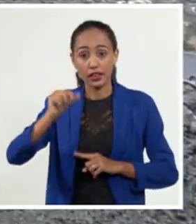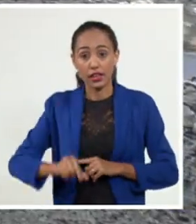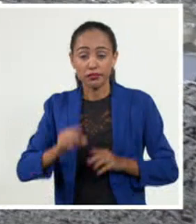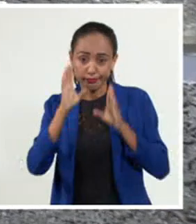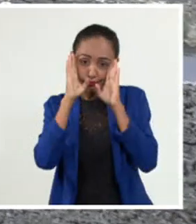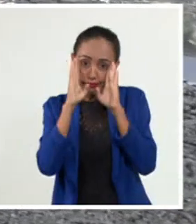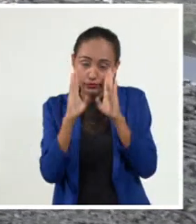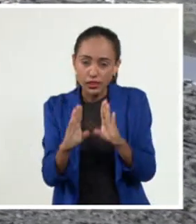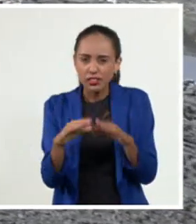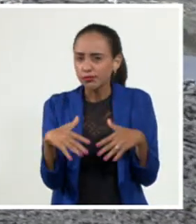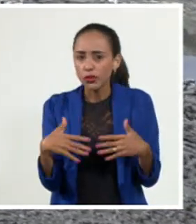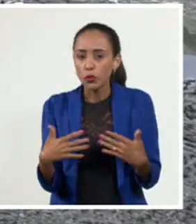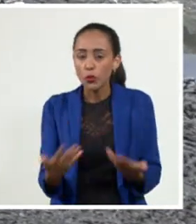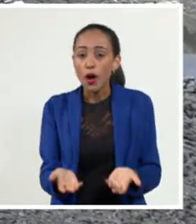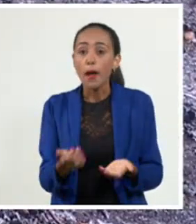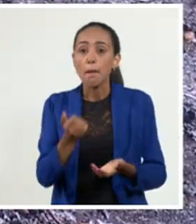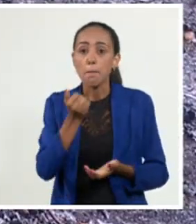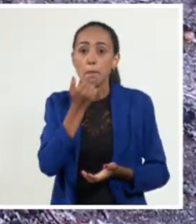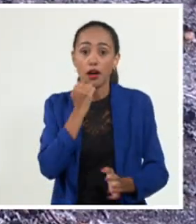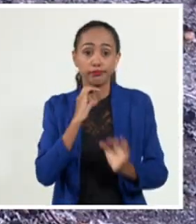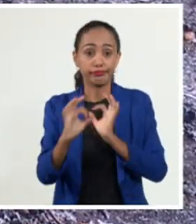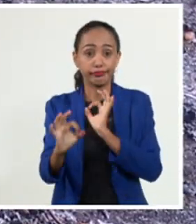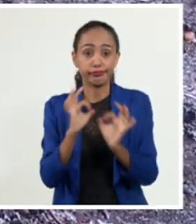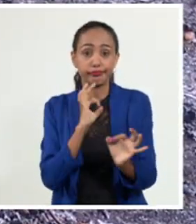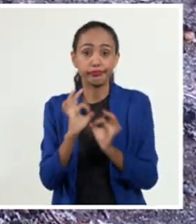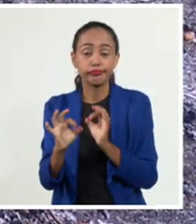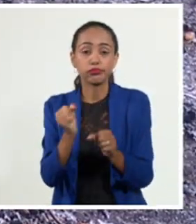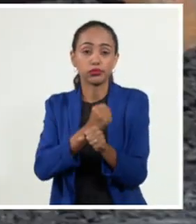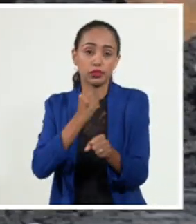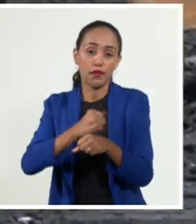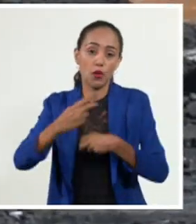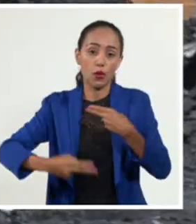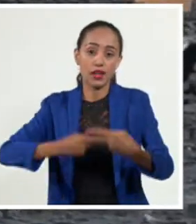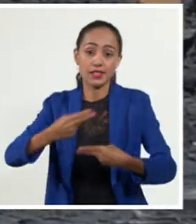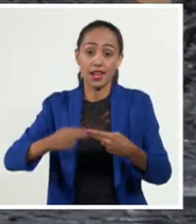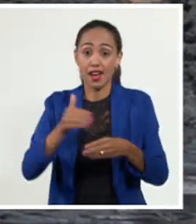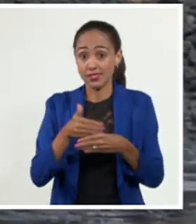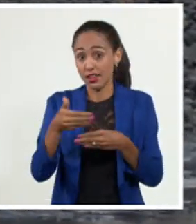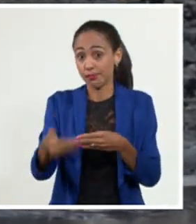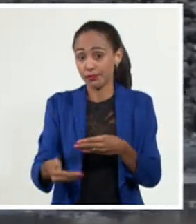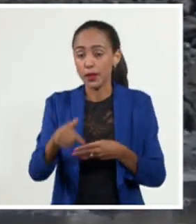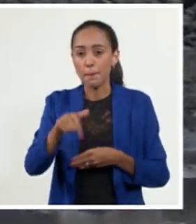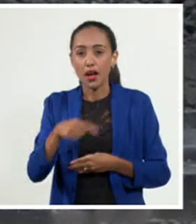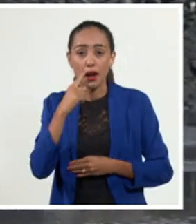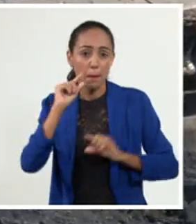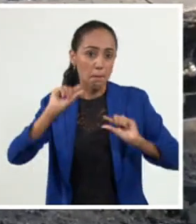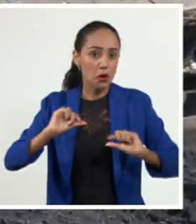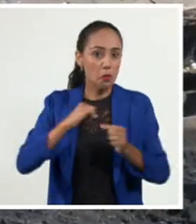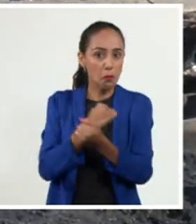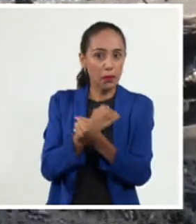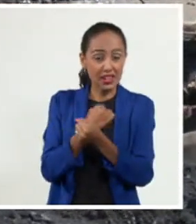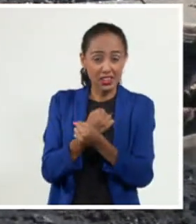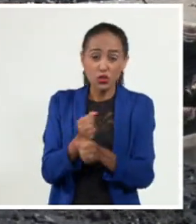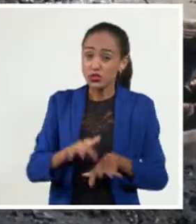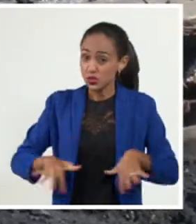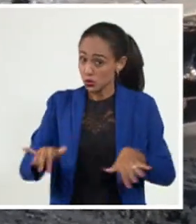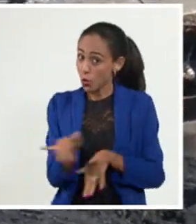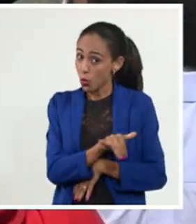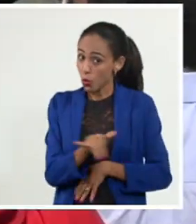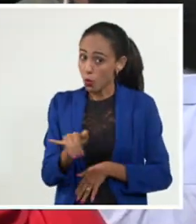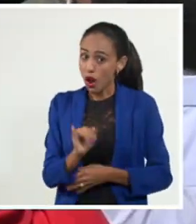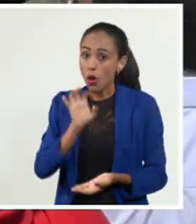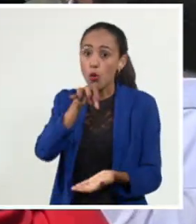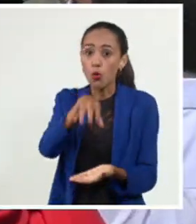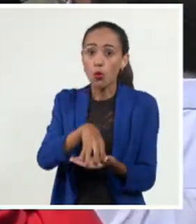esfuerzos en garantizar mayor protección en las obras que se ejecutarán para minimizar riesgos de fenómenos similares en esta zona industrial